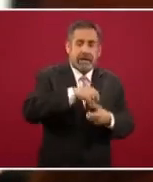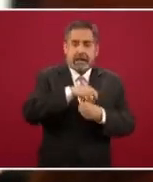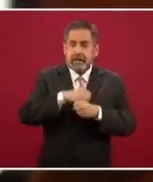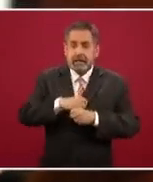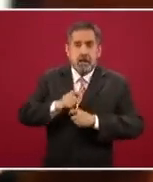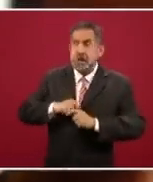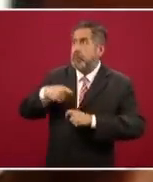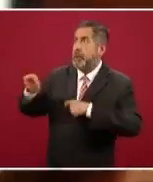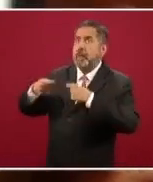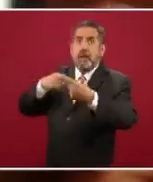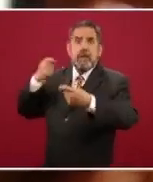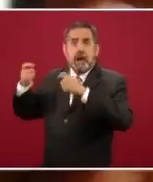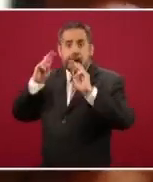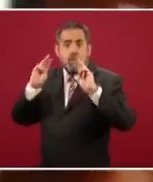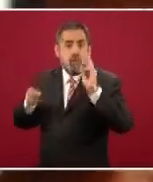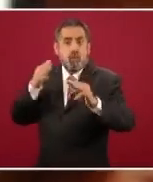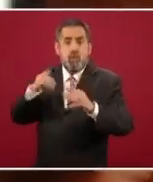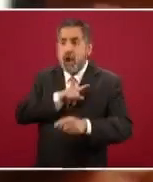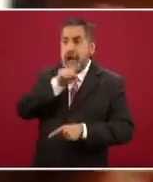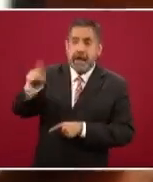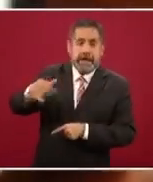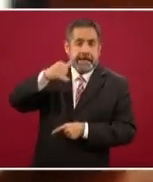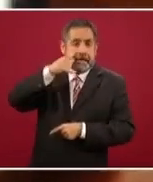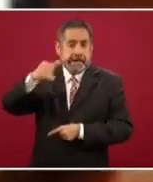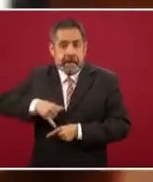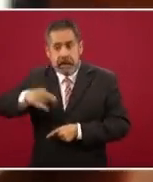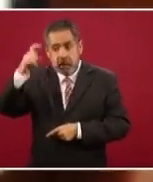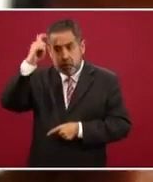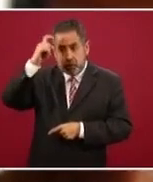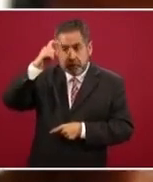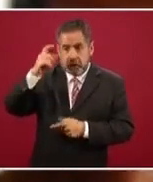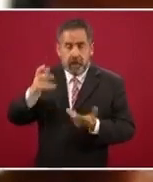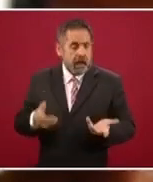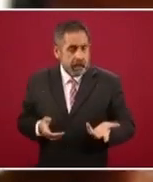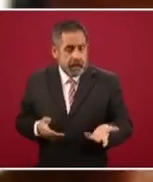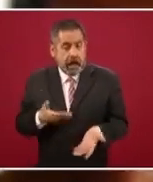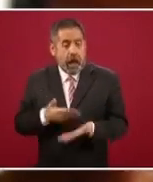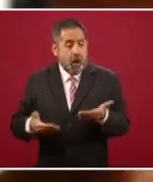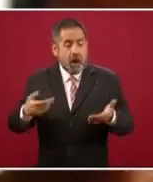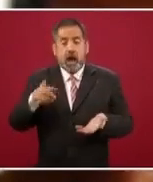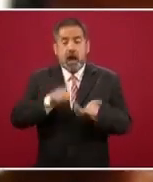mundo, principalmente en Italia y Turquía. Hoy, los